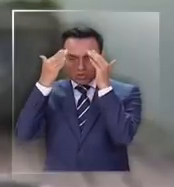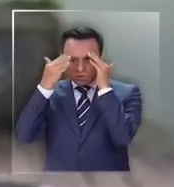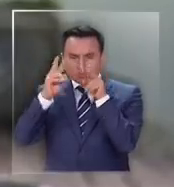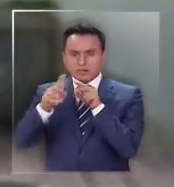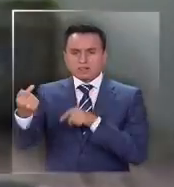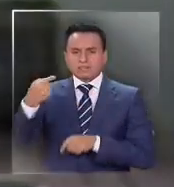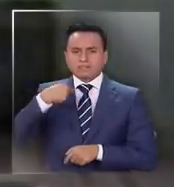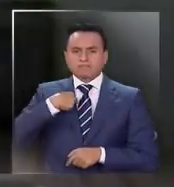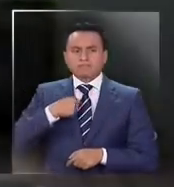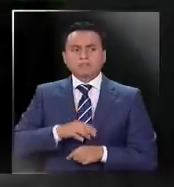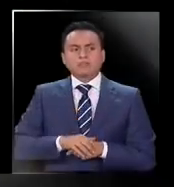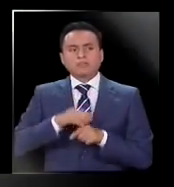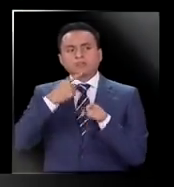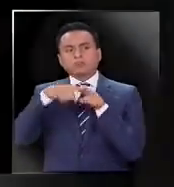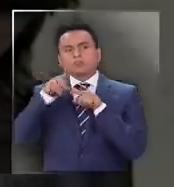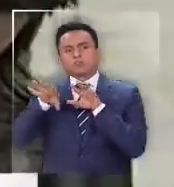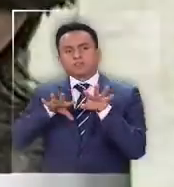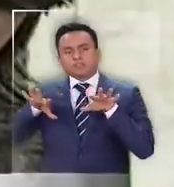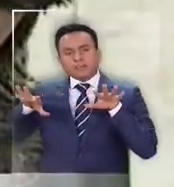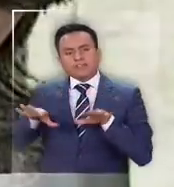hacía. Muchas veces traté de